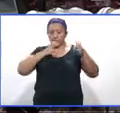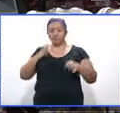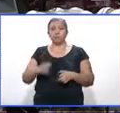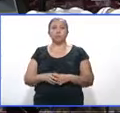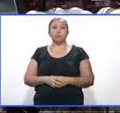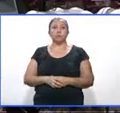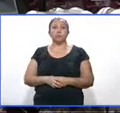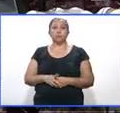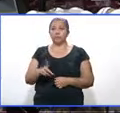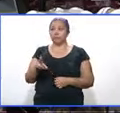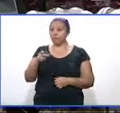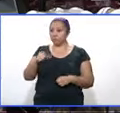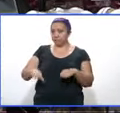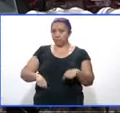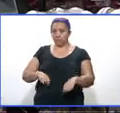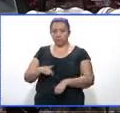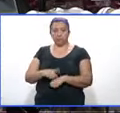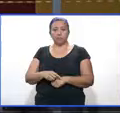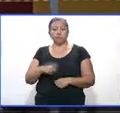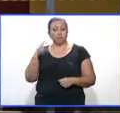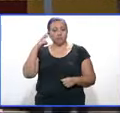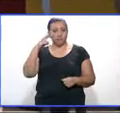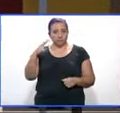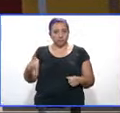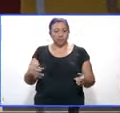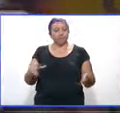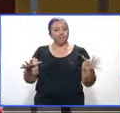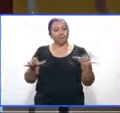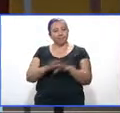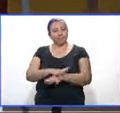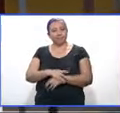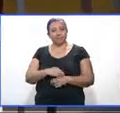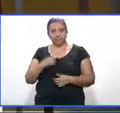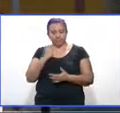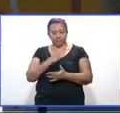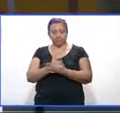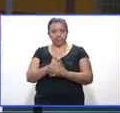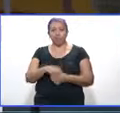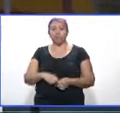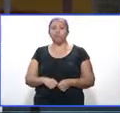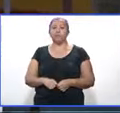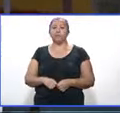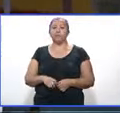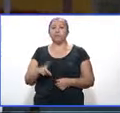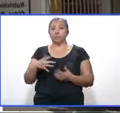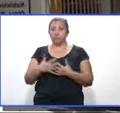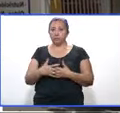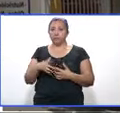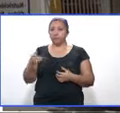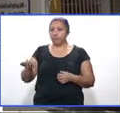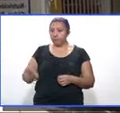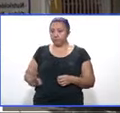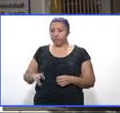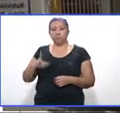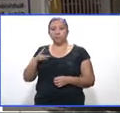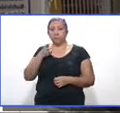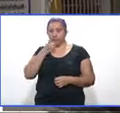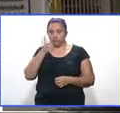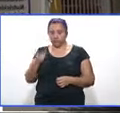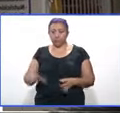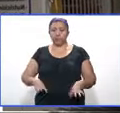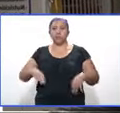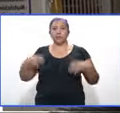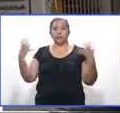BITY.LY/ExpoABM. Con la actividad se proyecta transformar la economía de las compañías de ese tipo y también fomentar